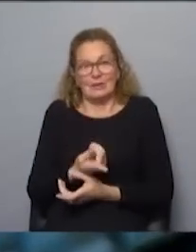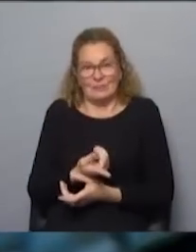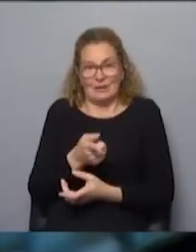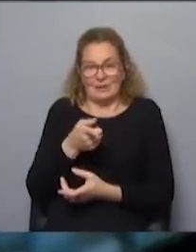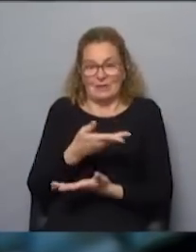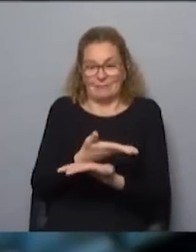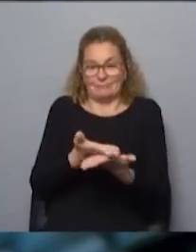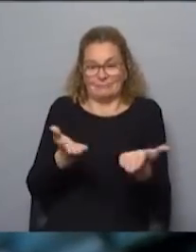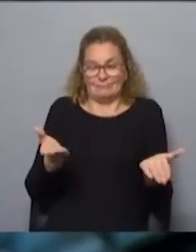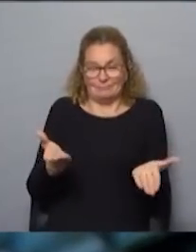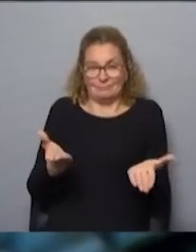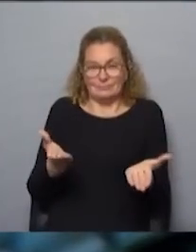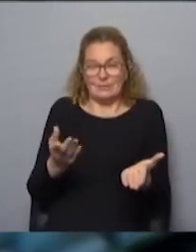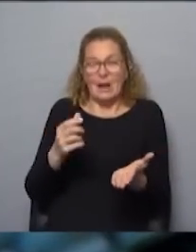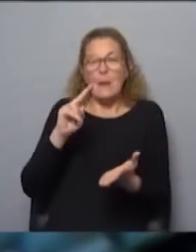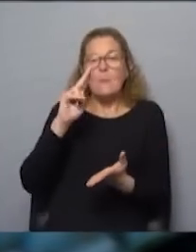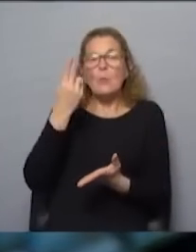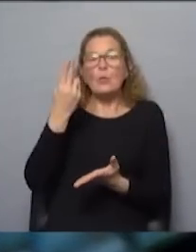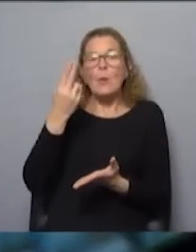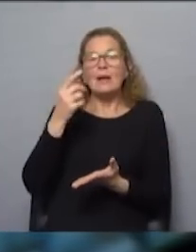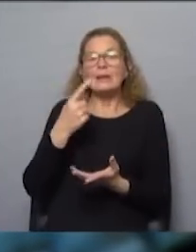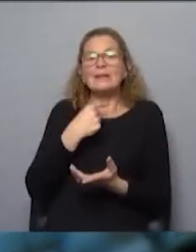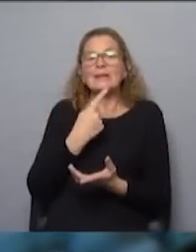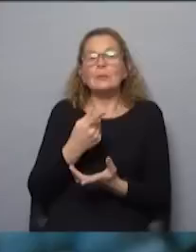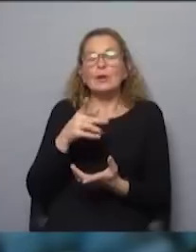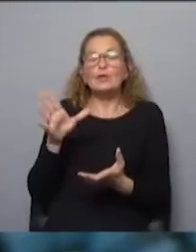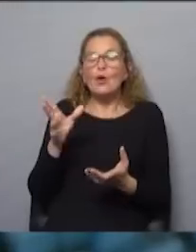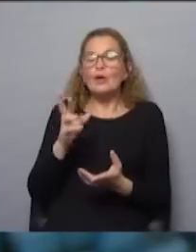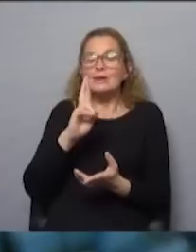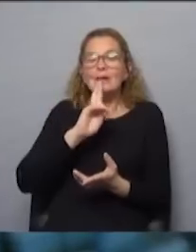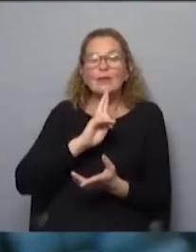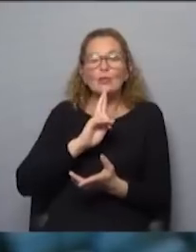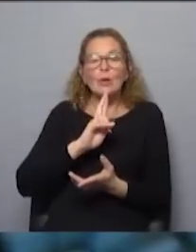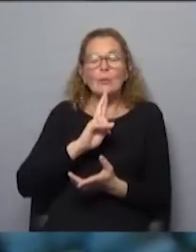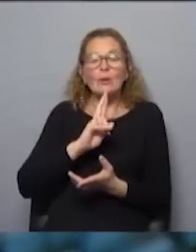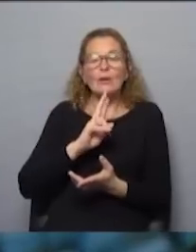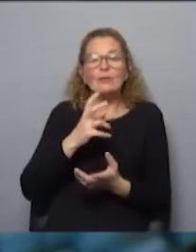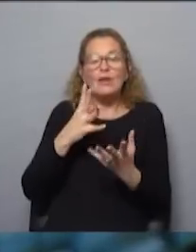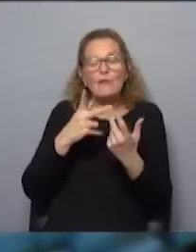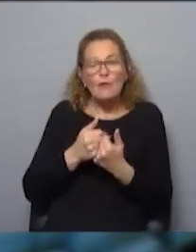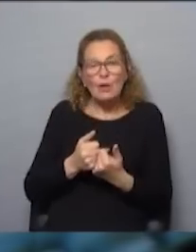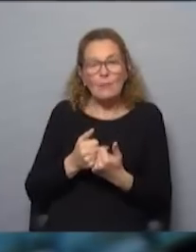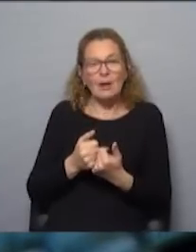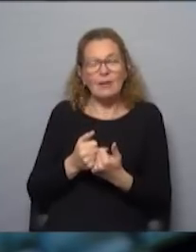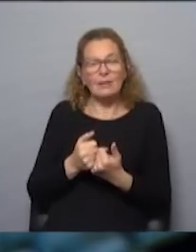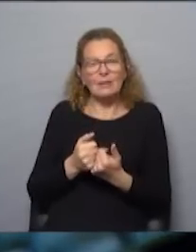escenario a país lo que le sirve es que las cosas se resuelvan de manera